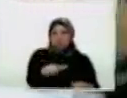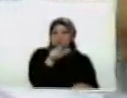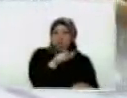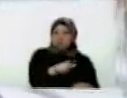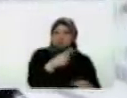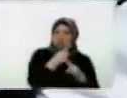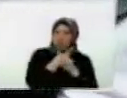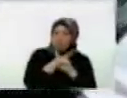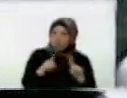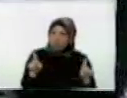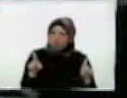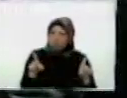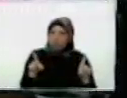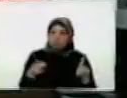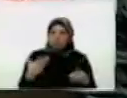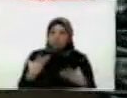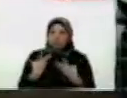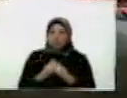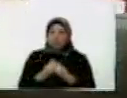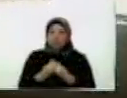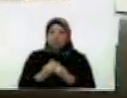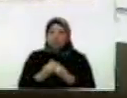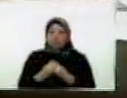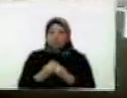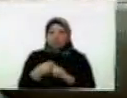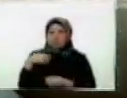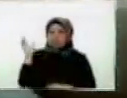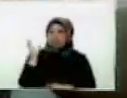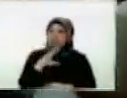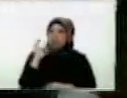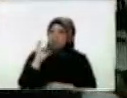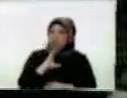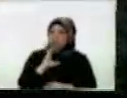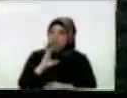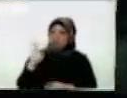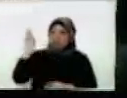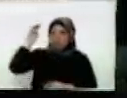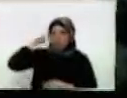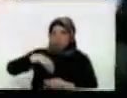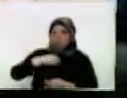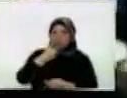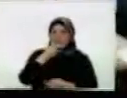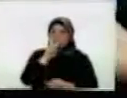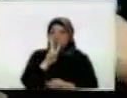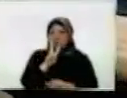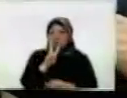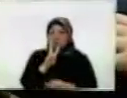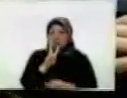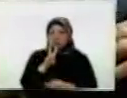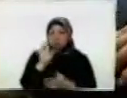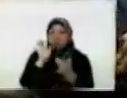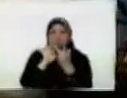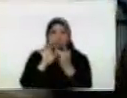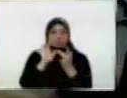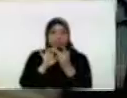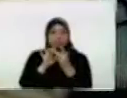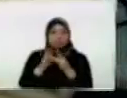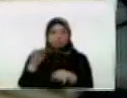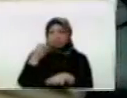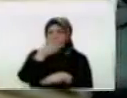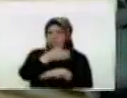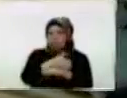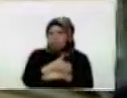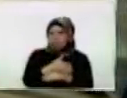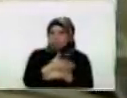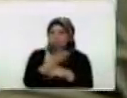Pero tuve la oportunidad de acompañarlo esa noche, salimos de Caracas, de Maracay, cerca de las 12. en el jeep. Iba él, iba